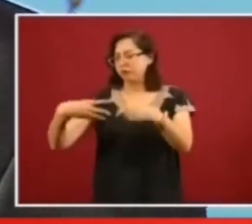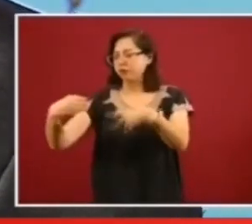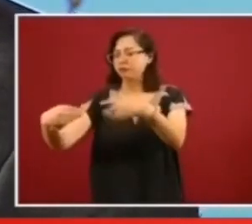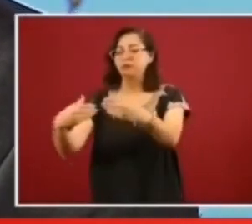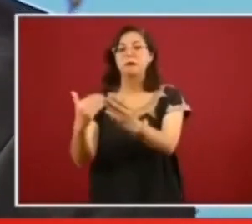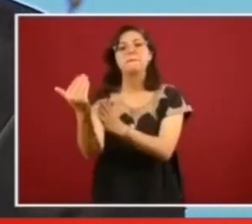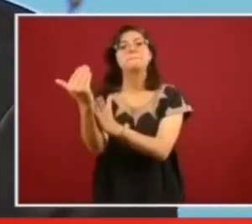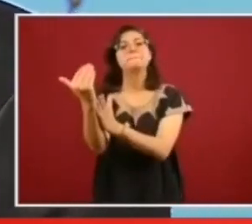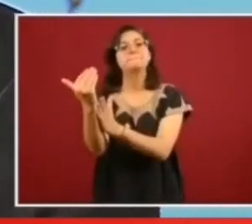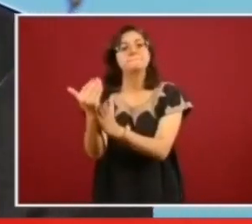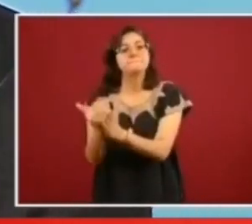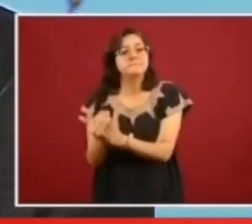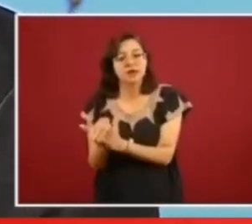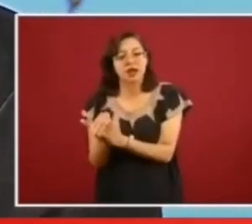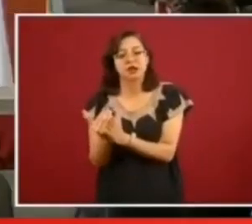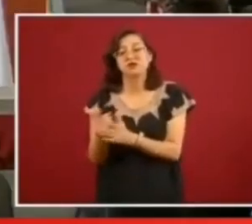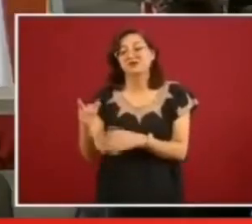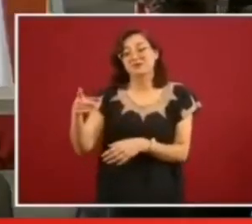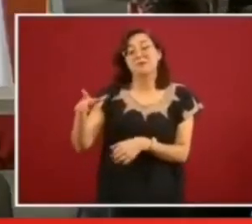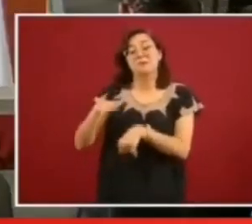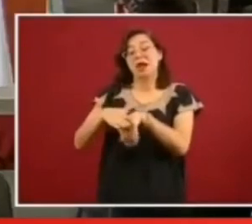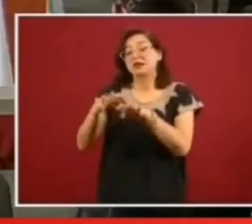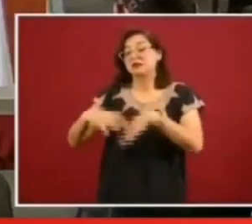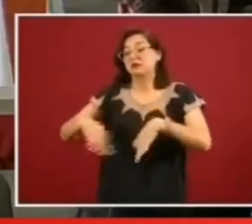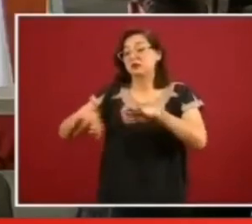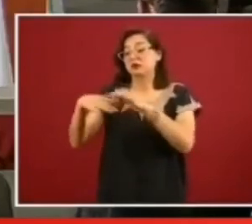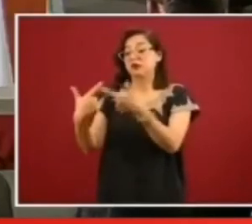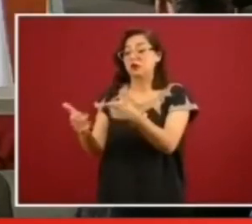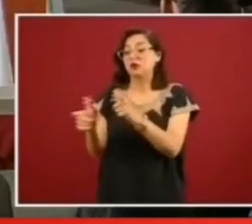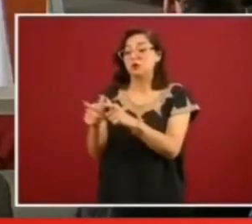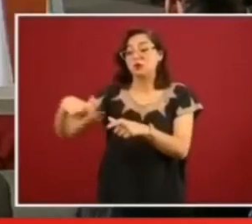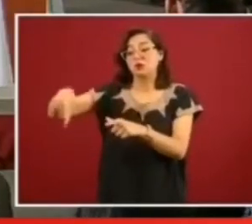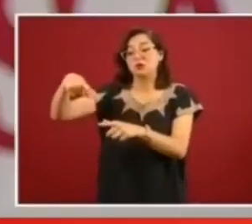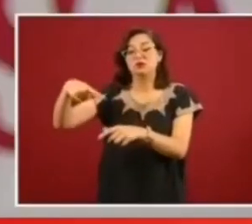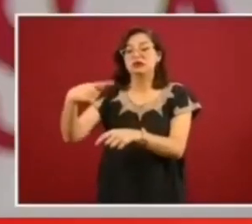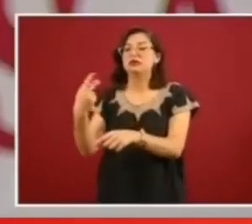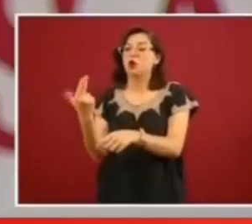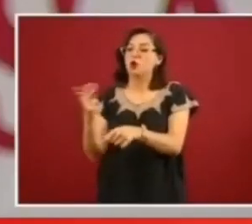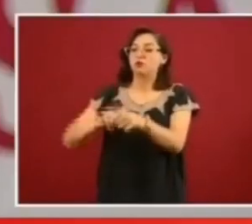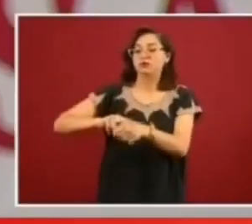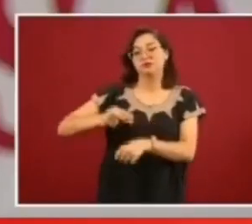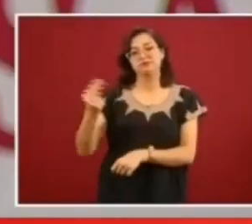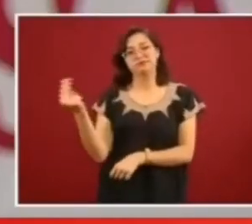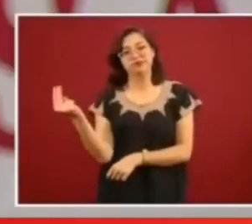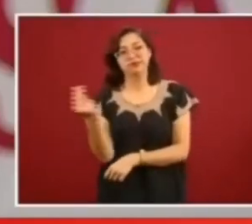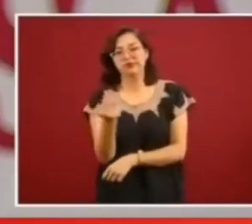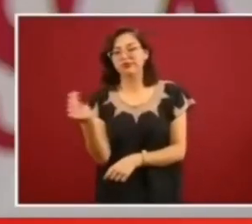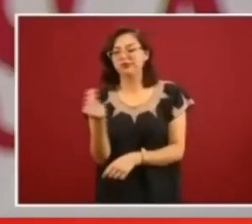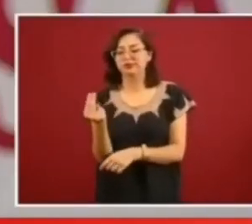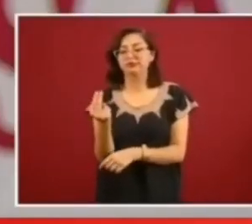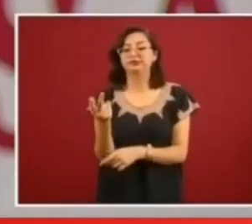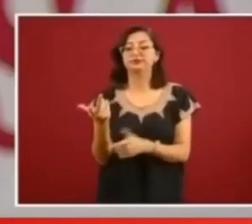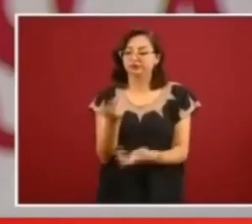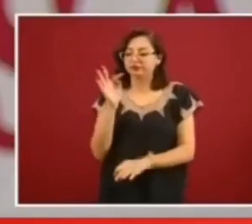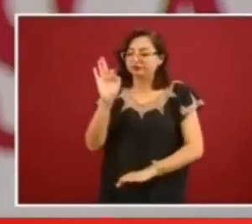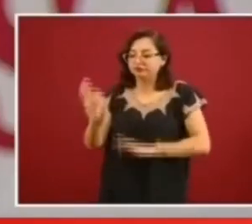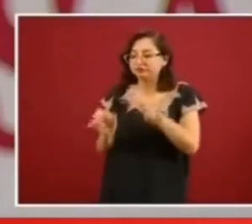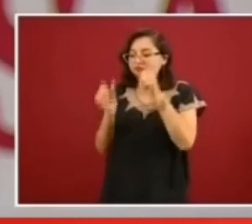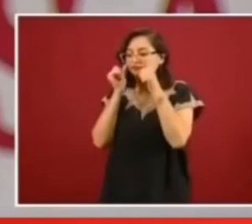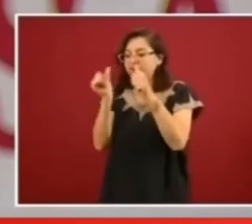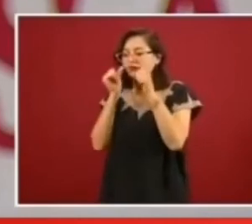sobre todo de las personas que requieren tratamiento hospitalizado, y entonces podamos darles atención